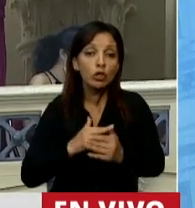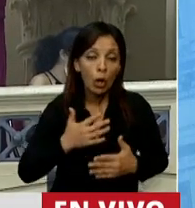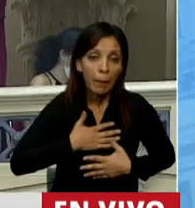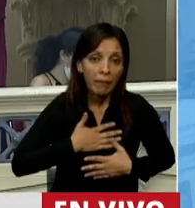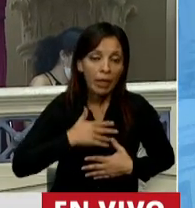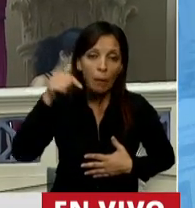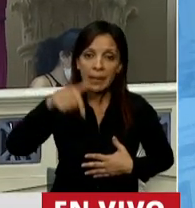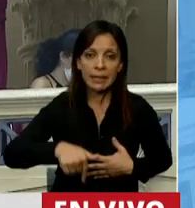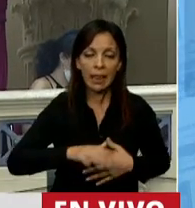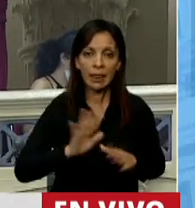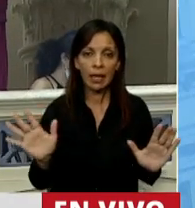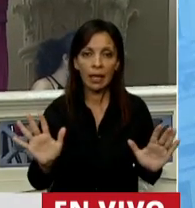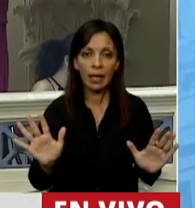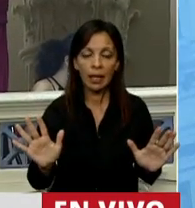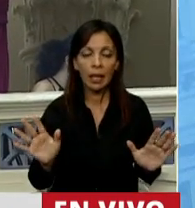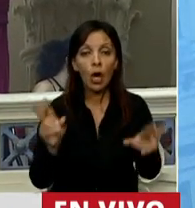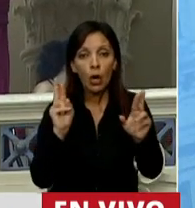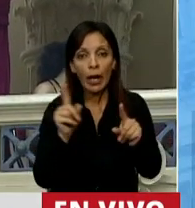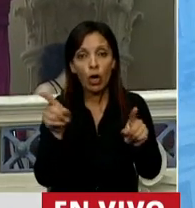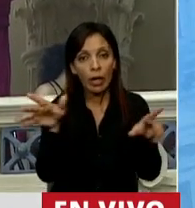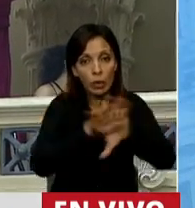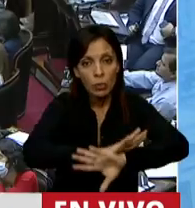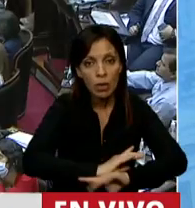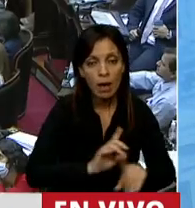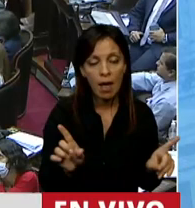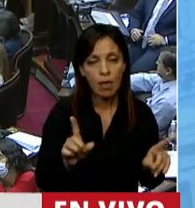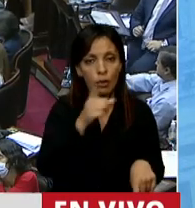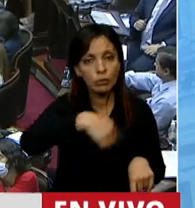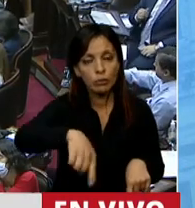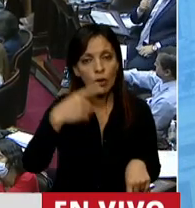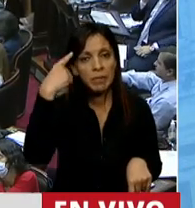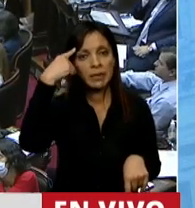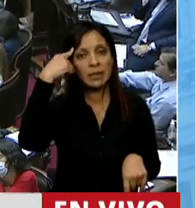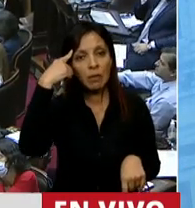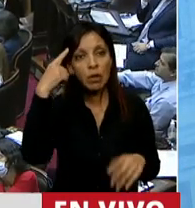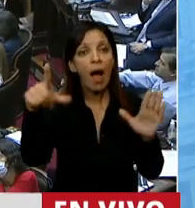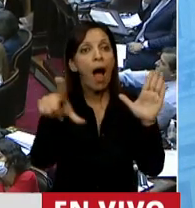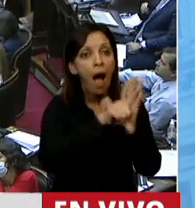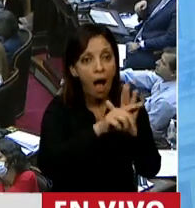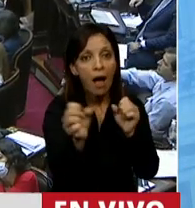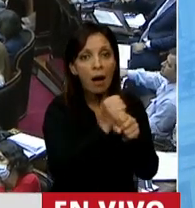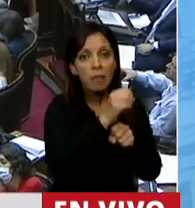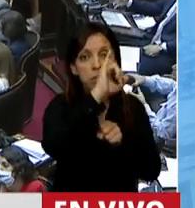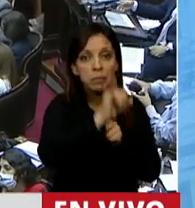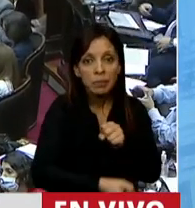presente. No vaya a ser que nos equivoquemos y que creamos acaso que con la legalización del